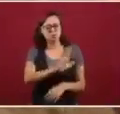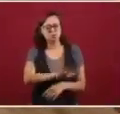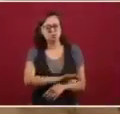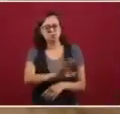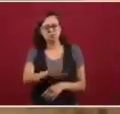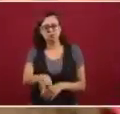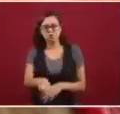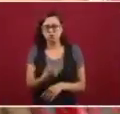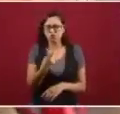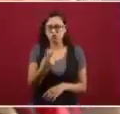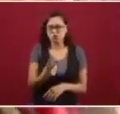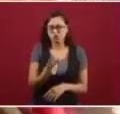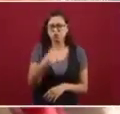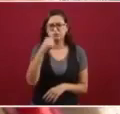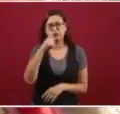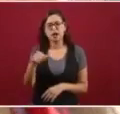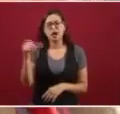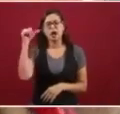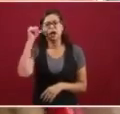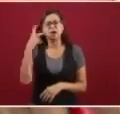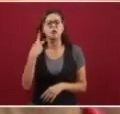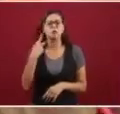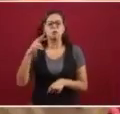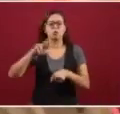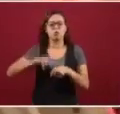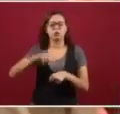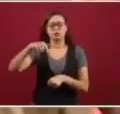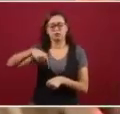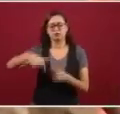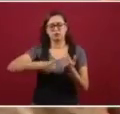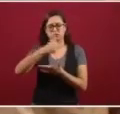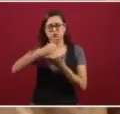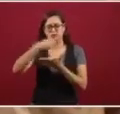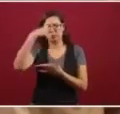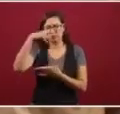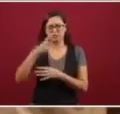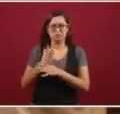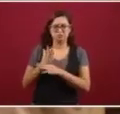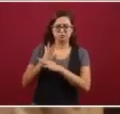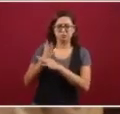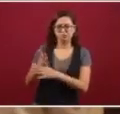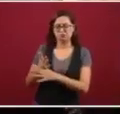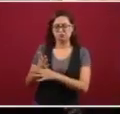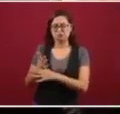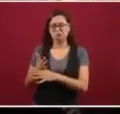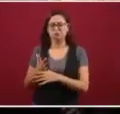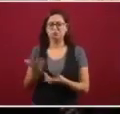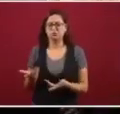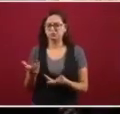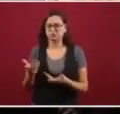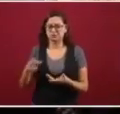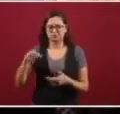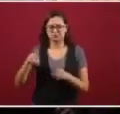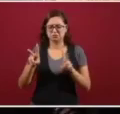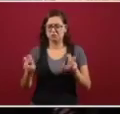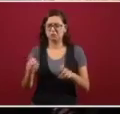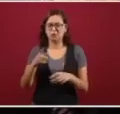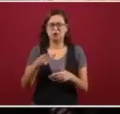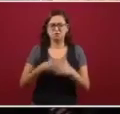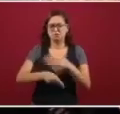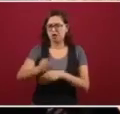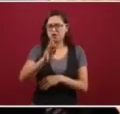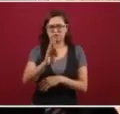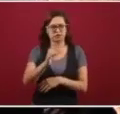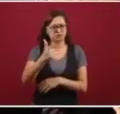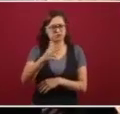que la Procuraduría Capitalina, primero, que no se iba a dar el caso a la Fiscalía General, pero también